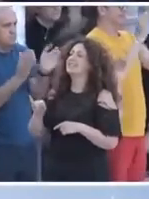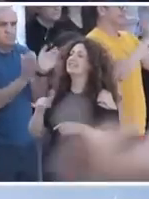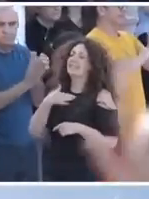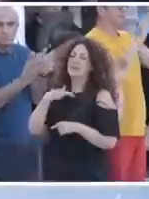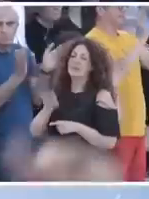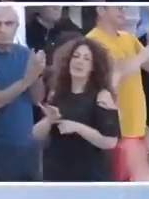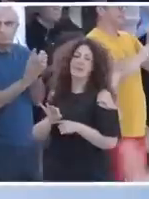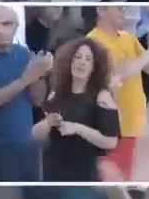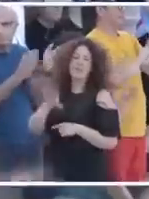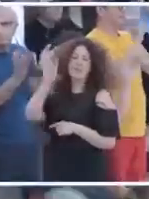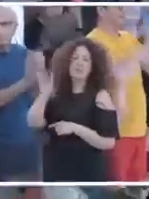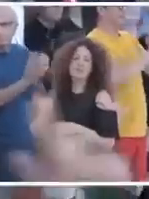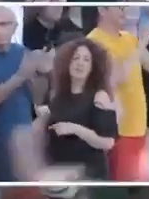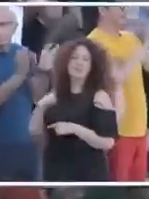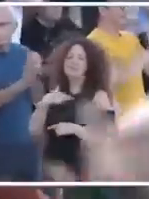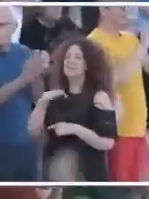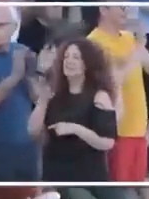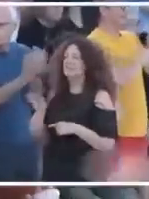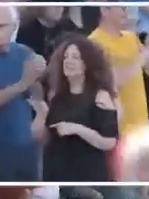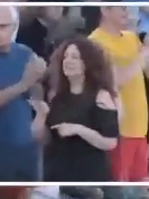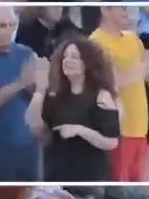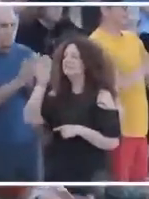¡Sí se puede!